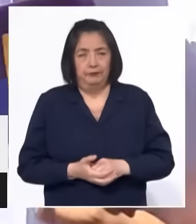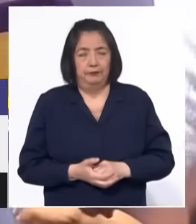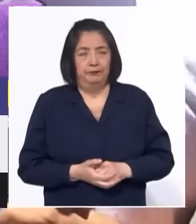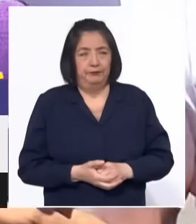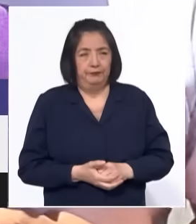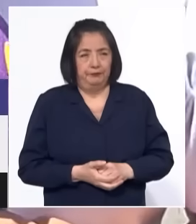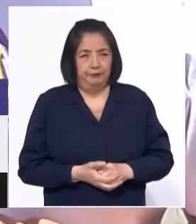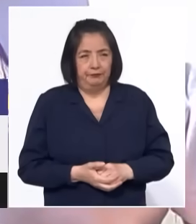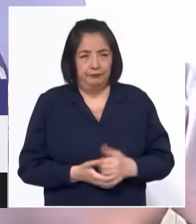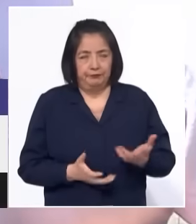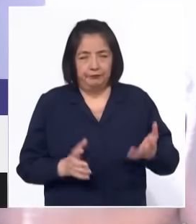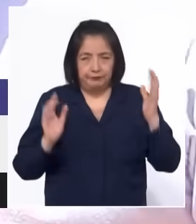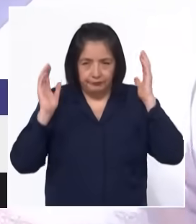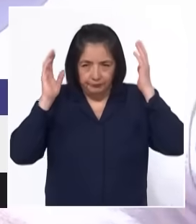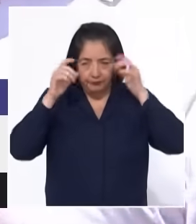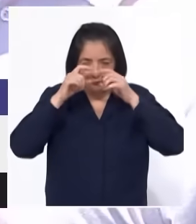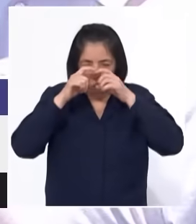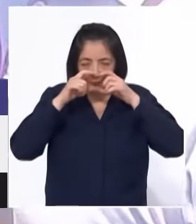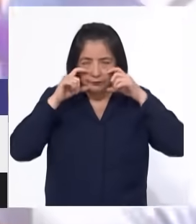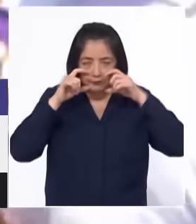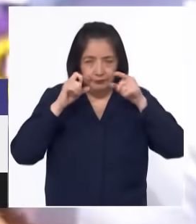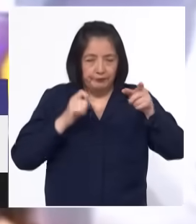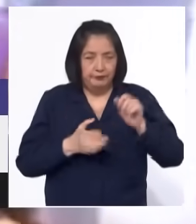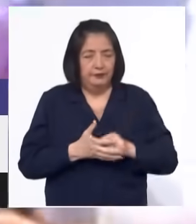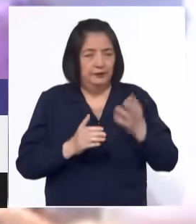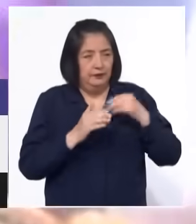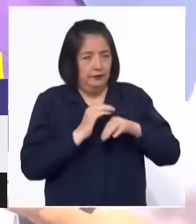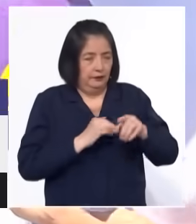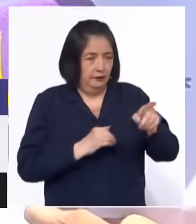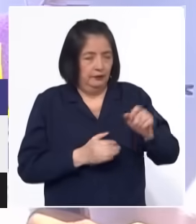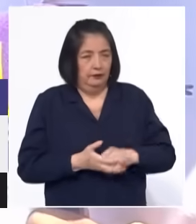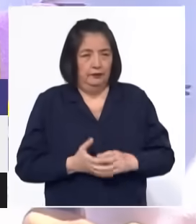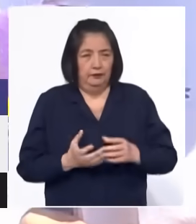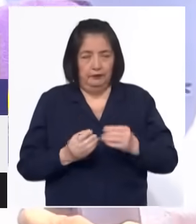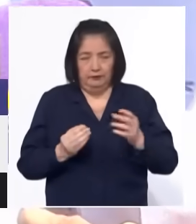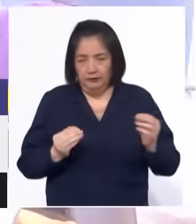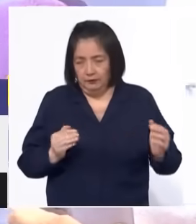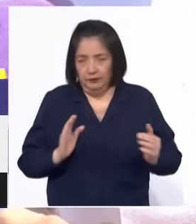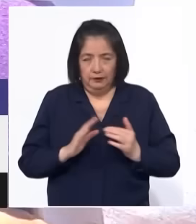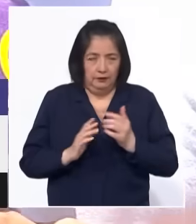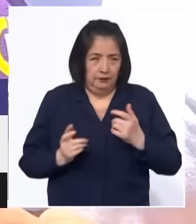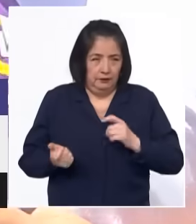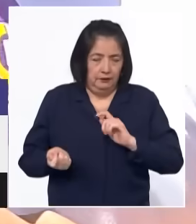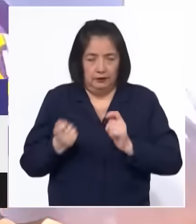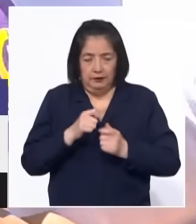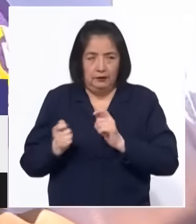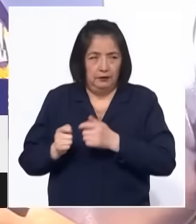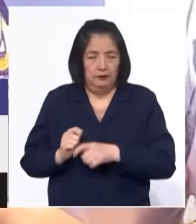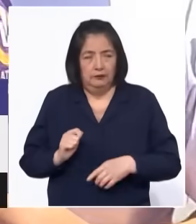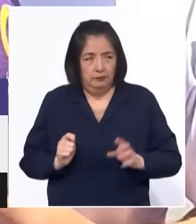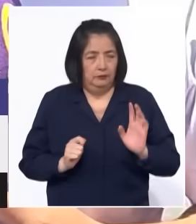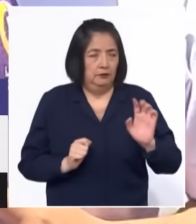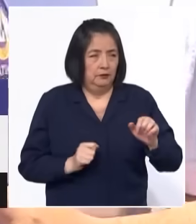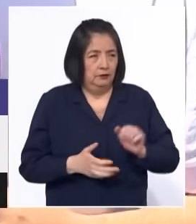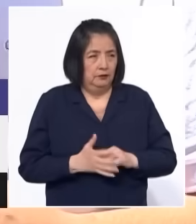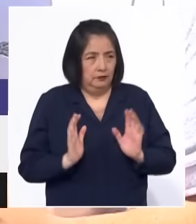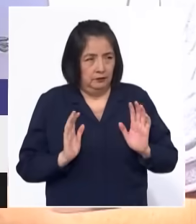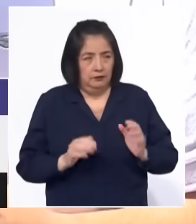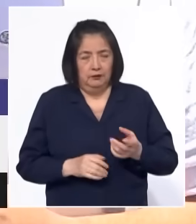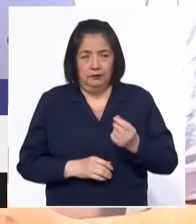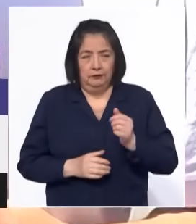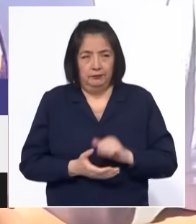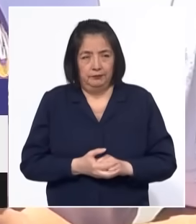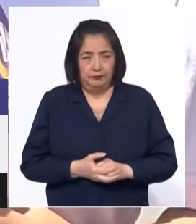con mascarillas. Y en el interior hay varias casas de cambio o hay varios negocios, todos dedicados al tema de